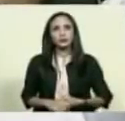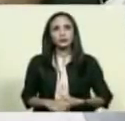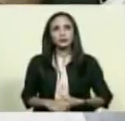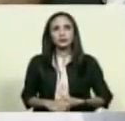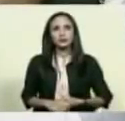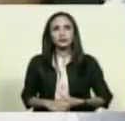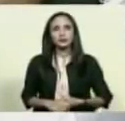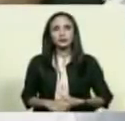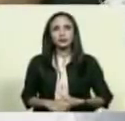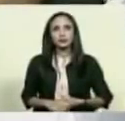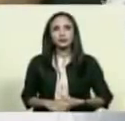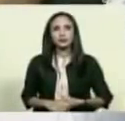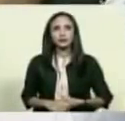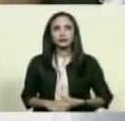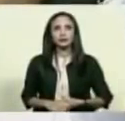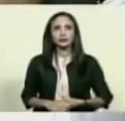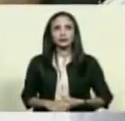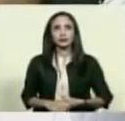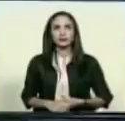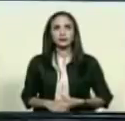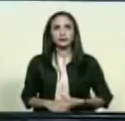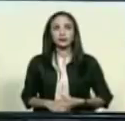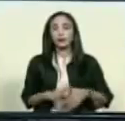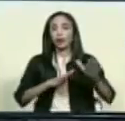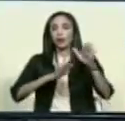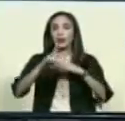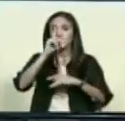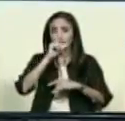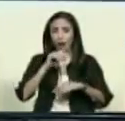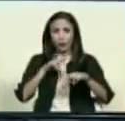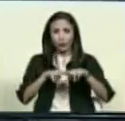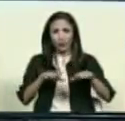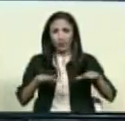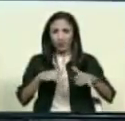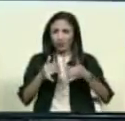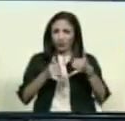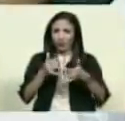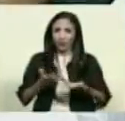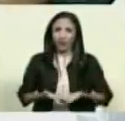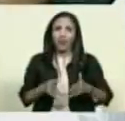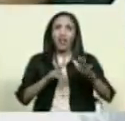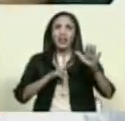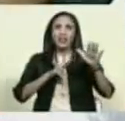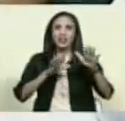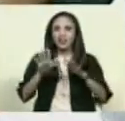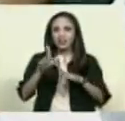Incansable, Jennifer. 15 años. Ya tiene 16.